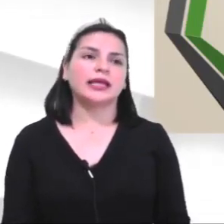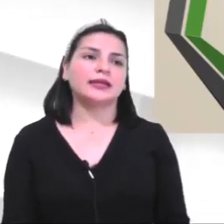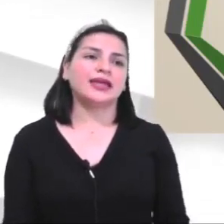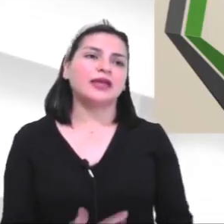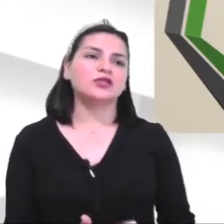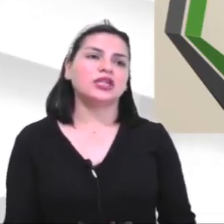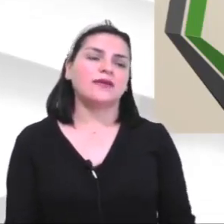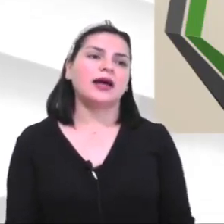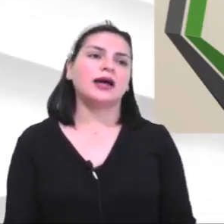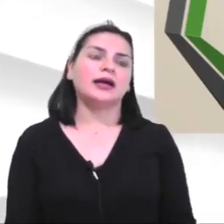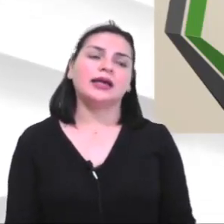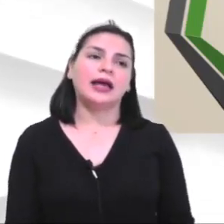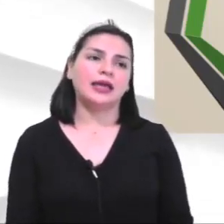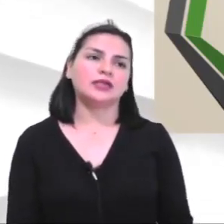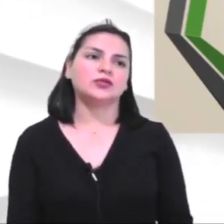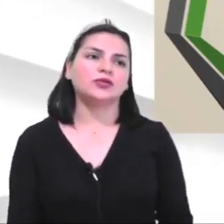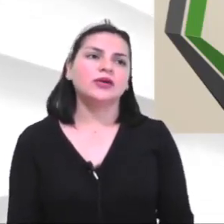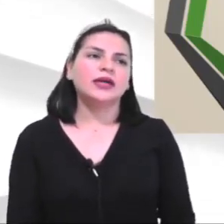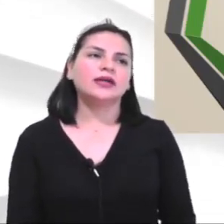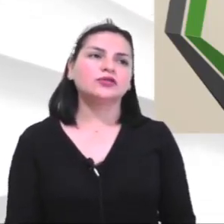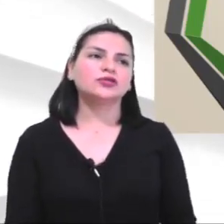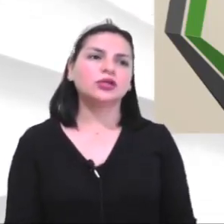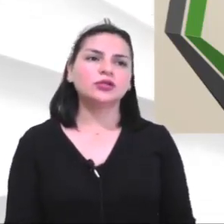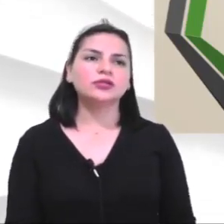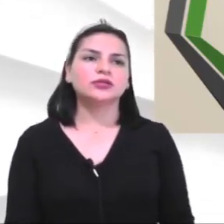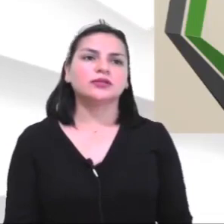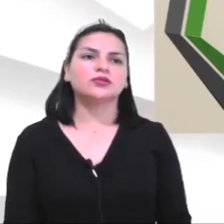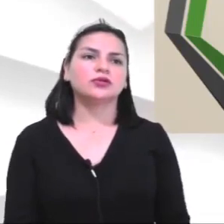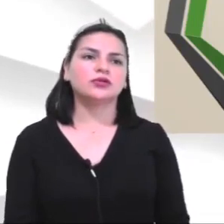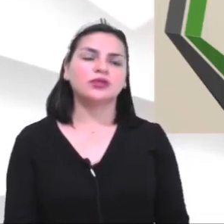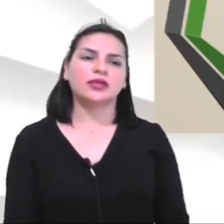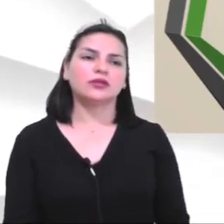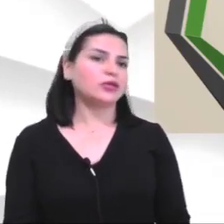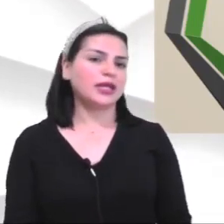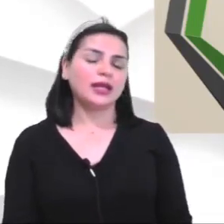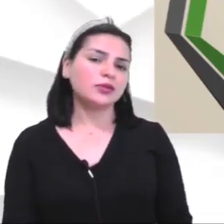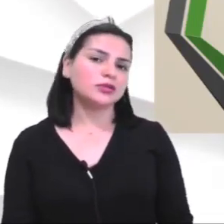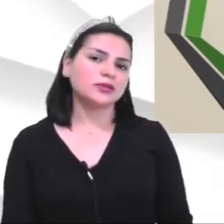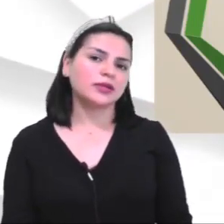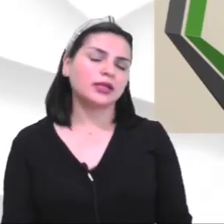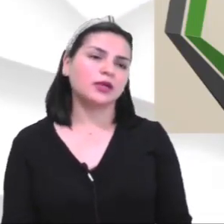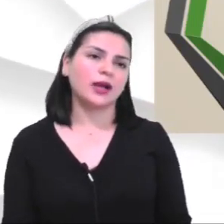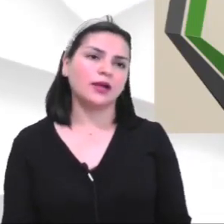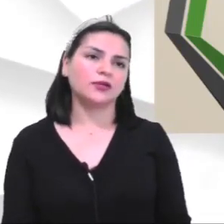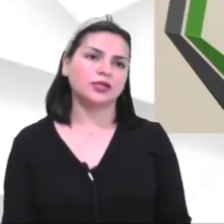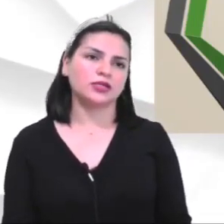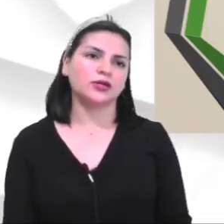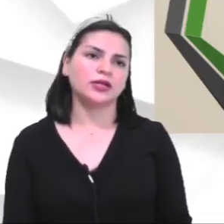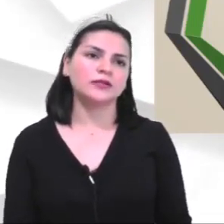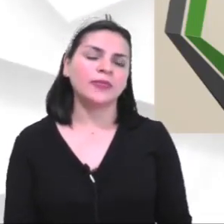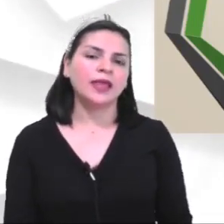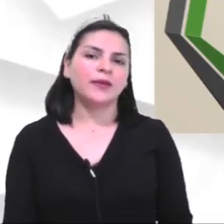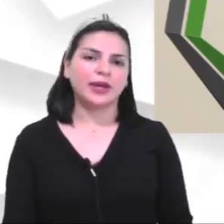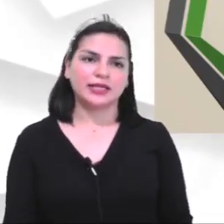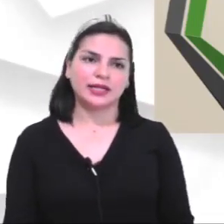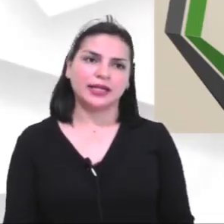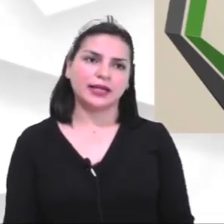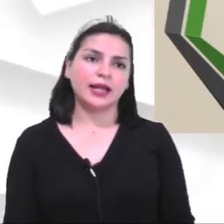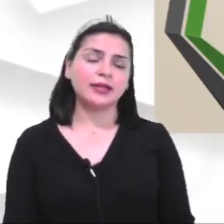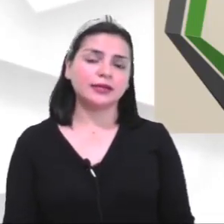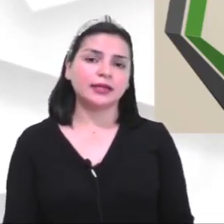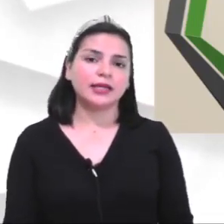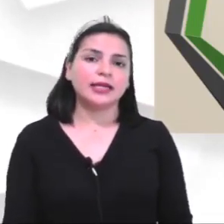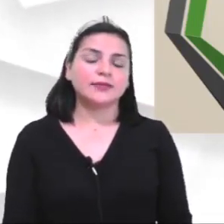Entonces, ¿qué nos lleva a esto? Que nosotros no tenemos iguales condiciones para